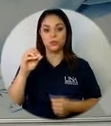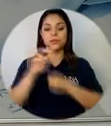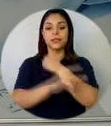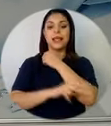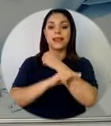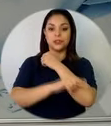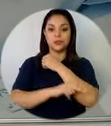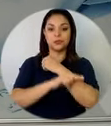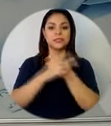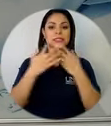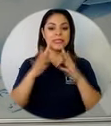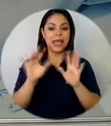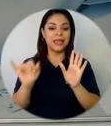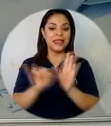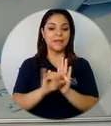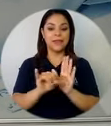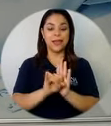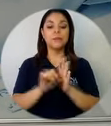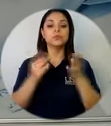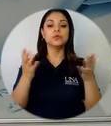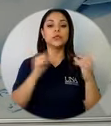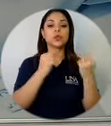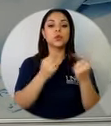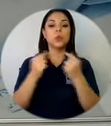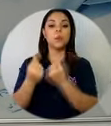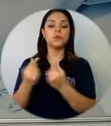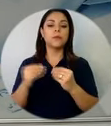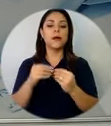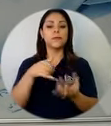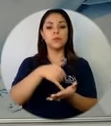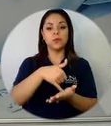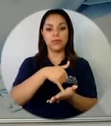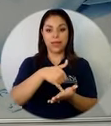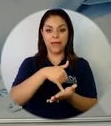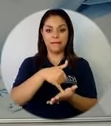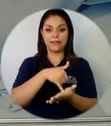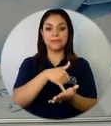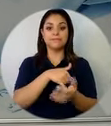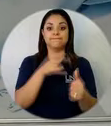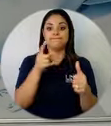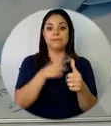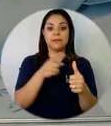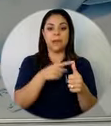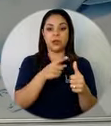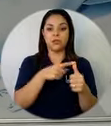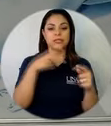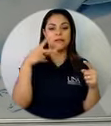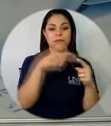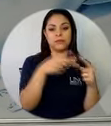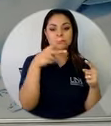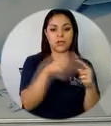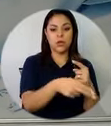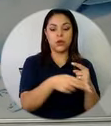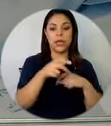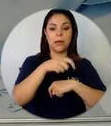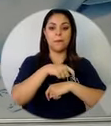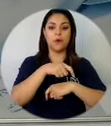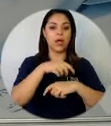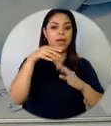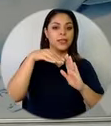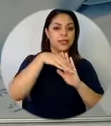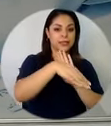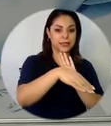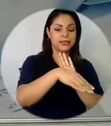habíamos identificado desde antes de la pandemia que los grupos más vulnerables son los primeros en ser despedidos en épocas de crisis y son